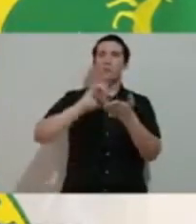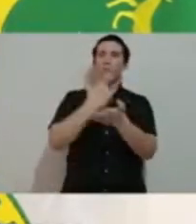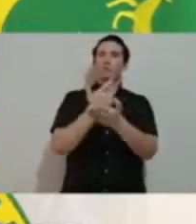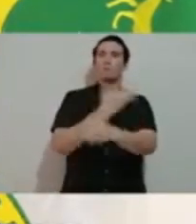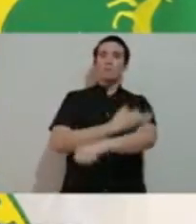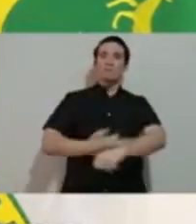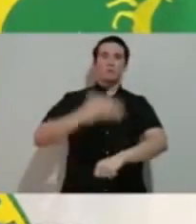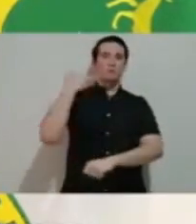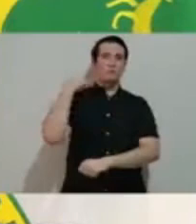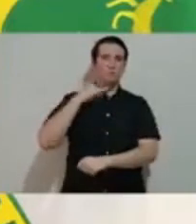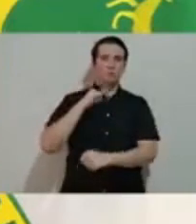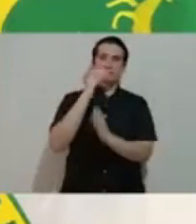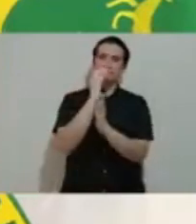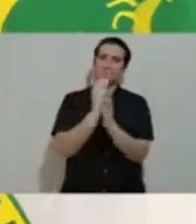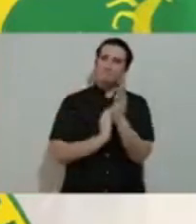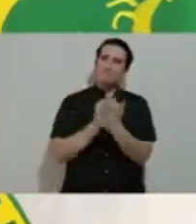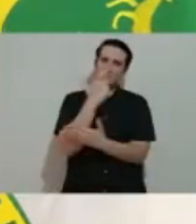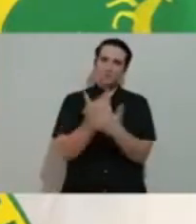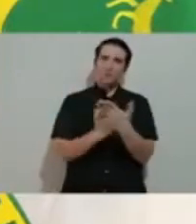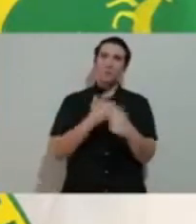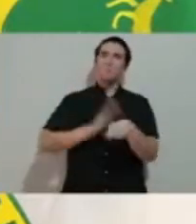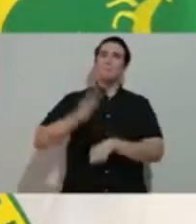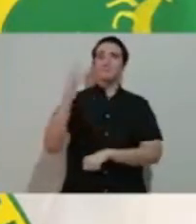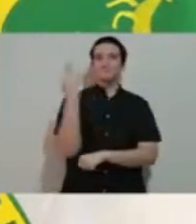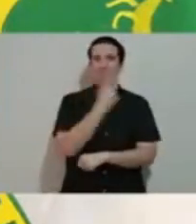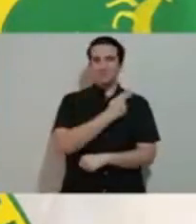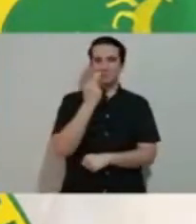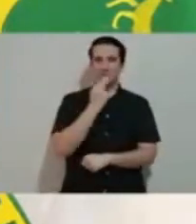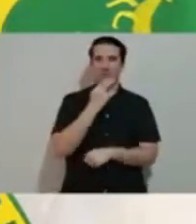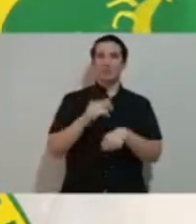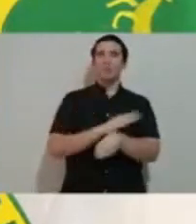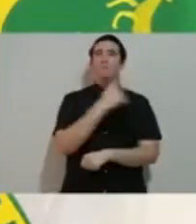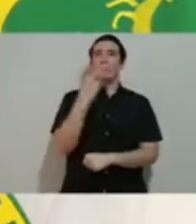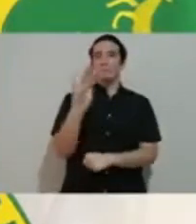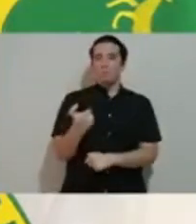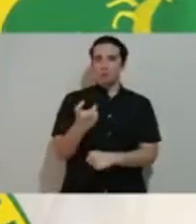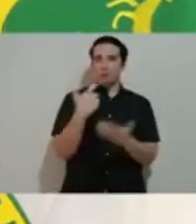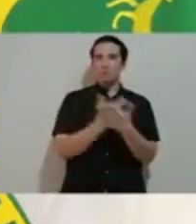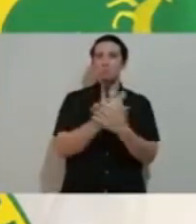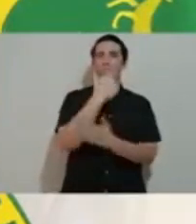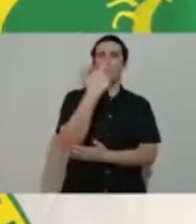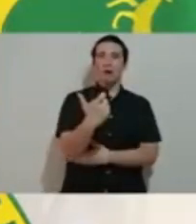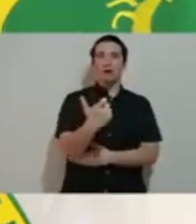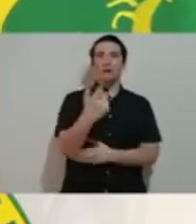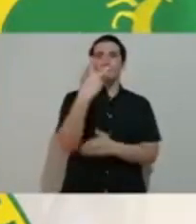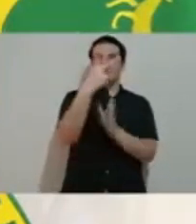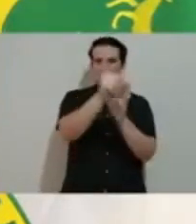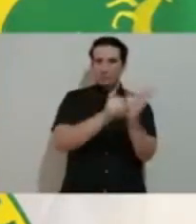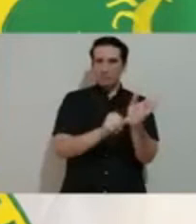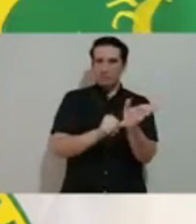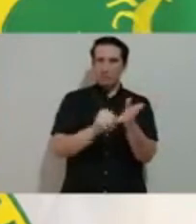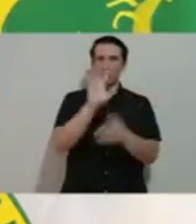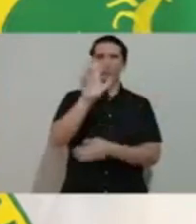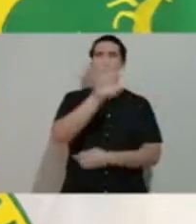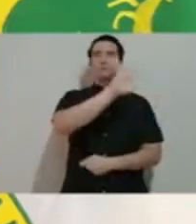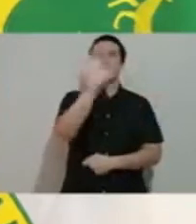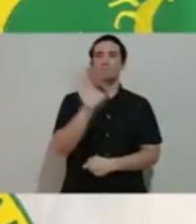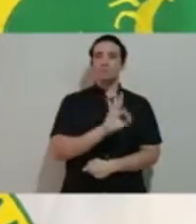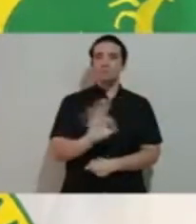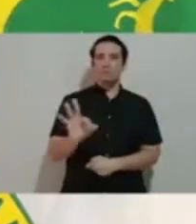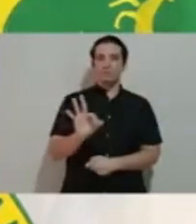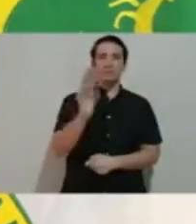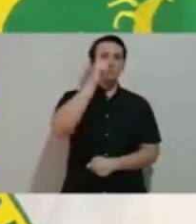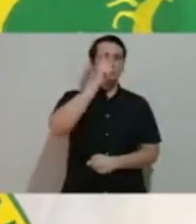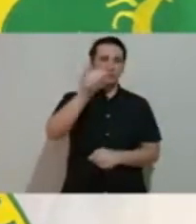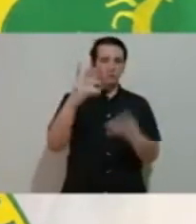la economía familiar de los yucatecos que menos ganan y más lo necesitan. Y por eso vamos a pagarles durante un bimestre el